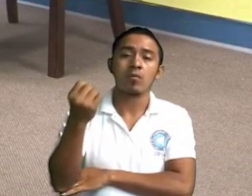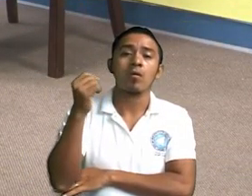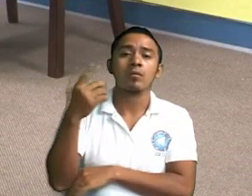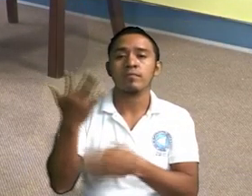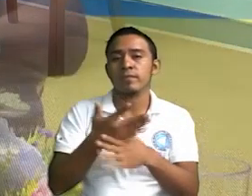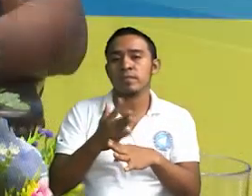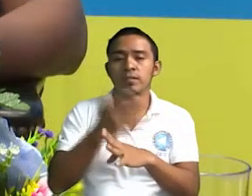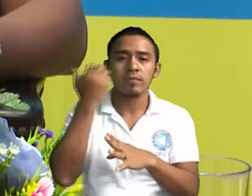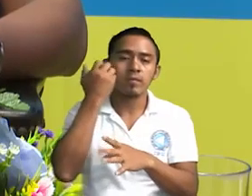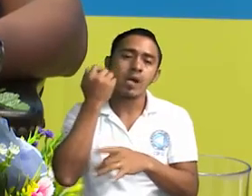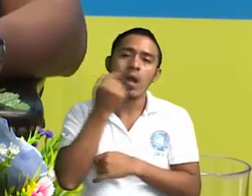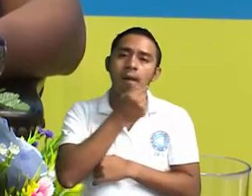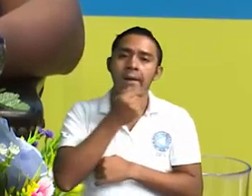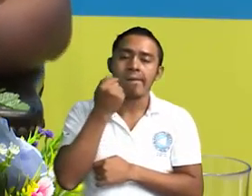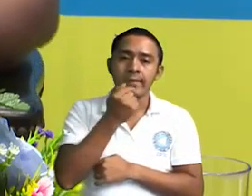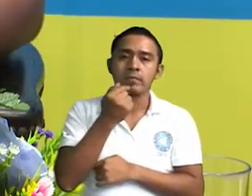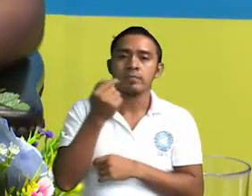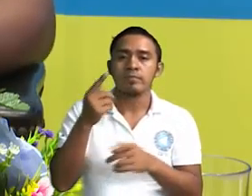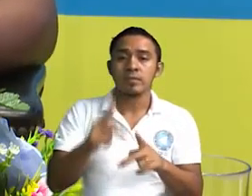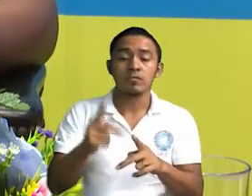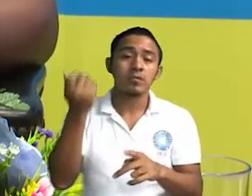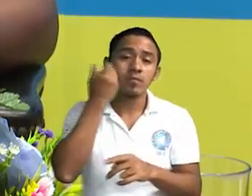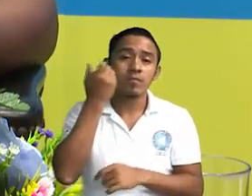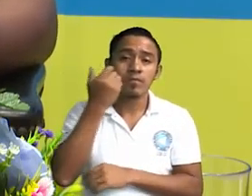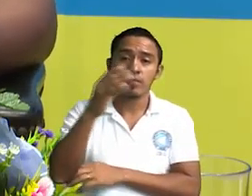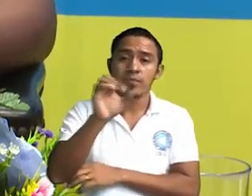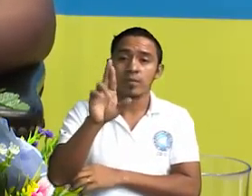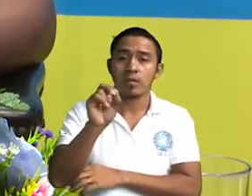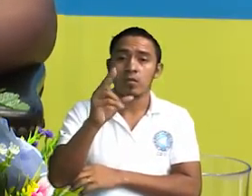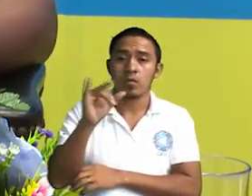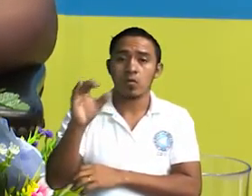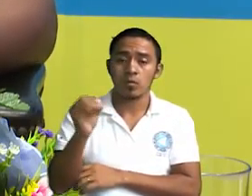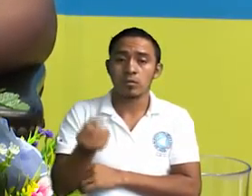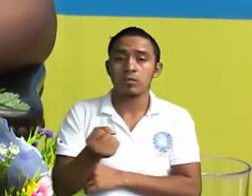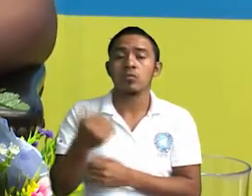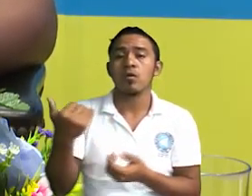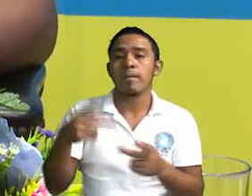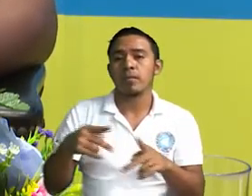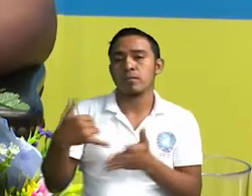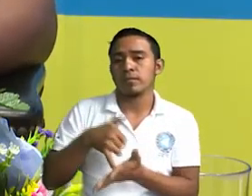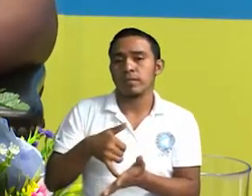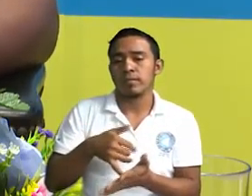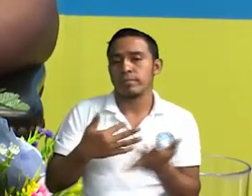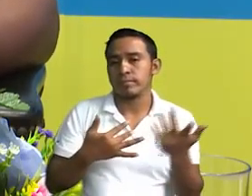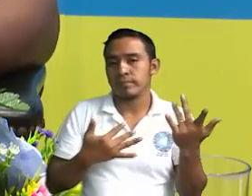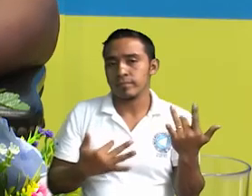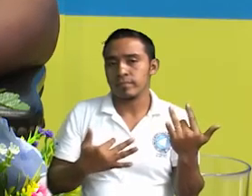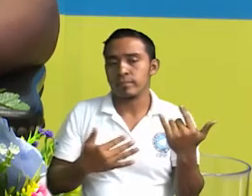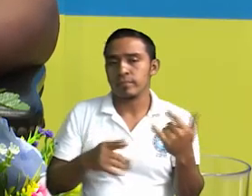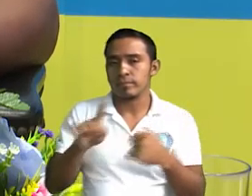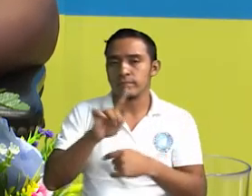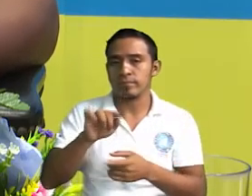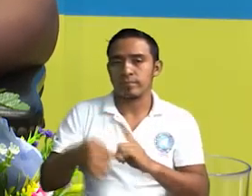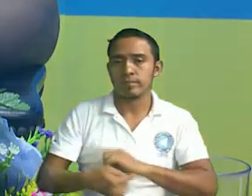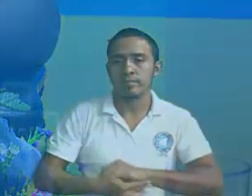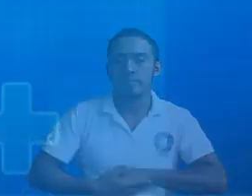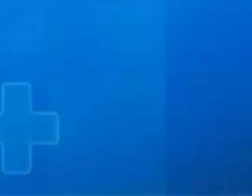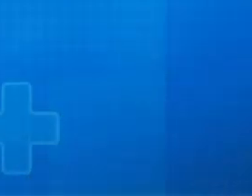bucales en pacientes crónicos y poblaciones vulnerables ya regresamos usted no le cambia de